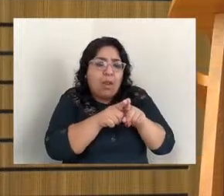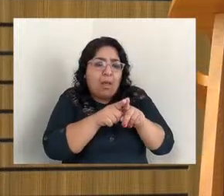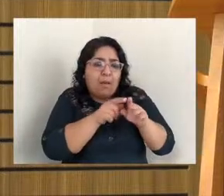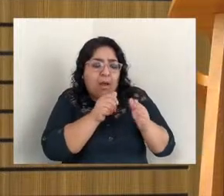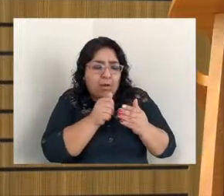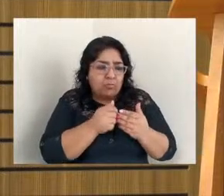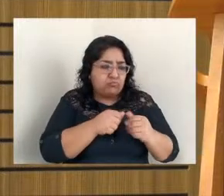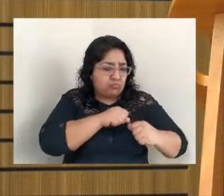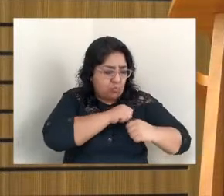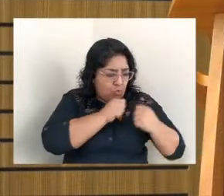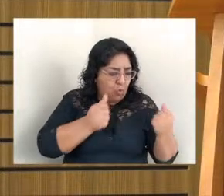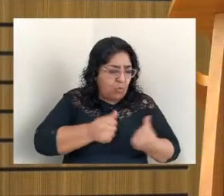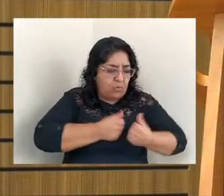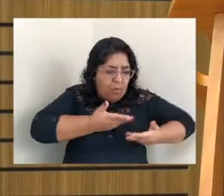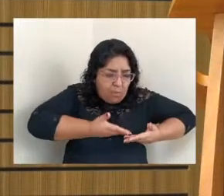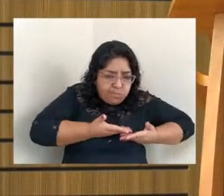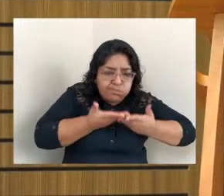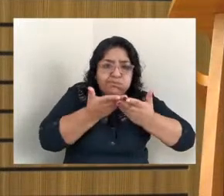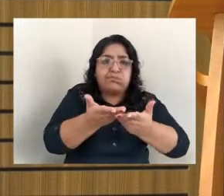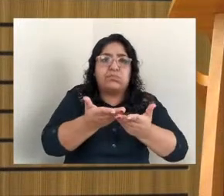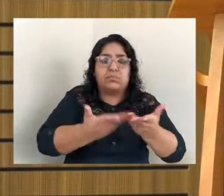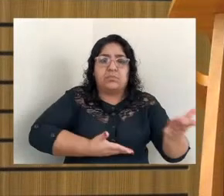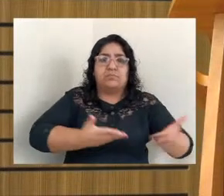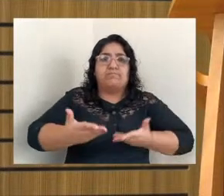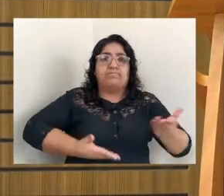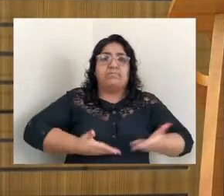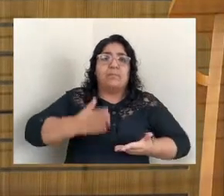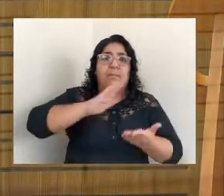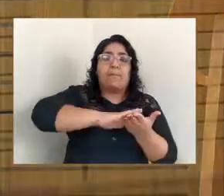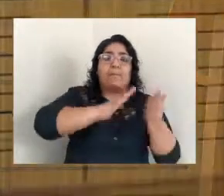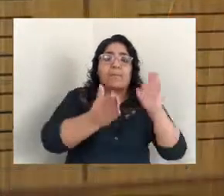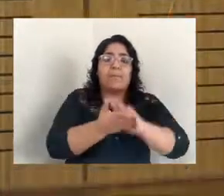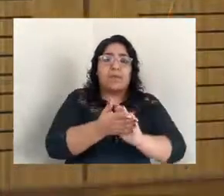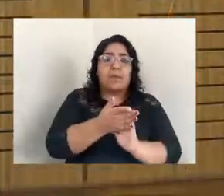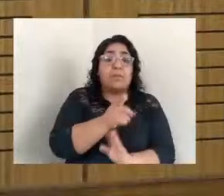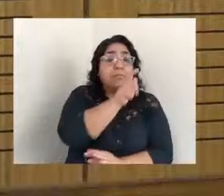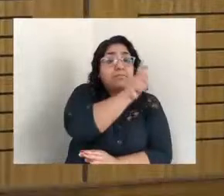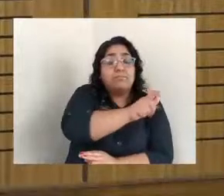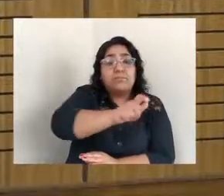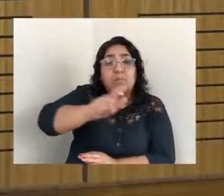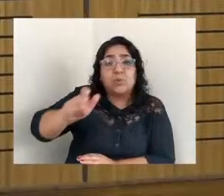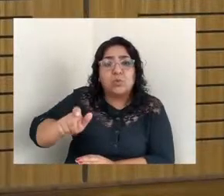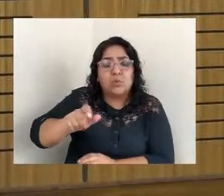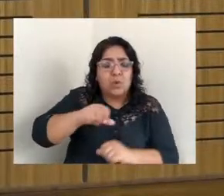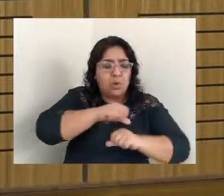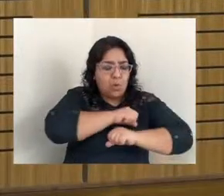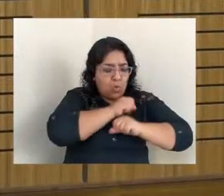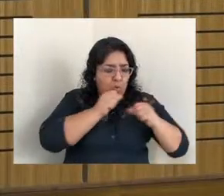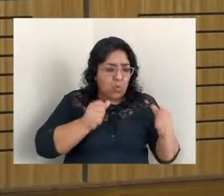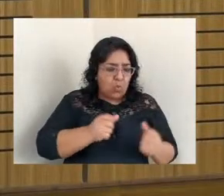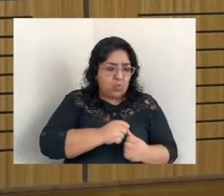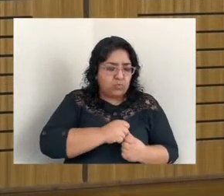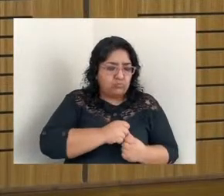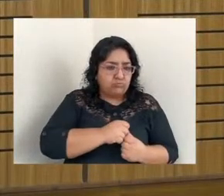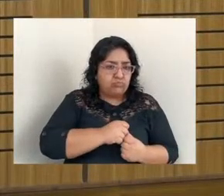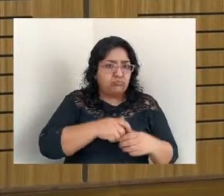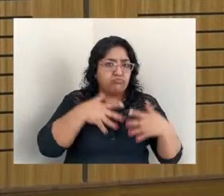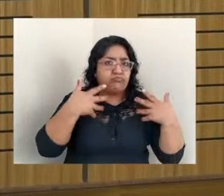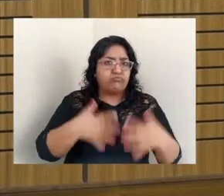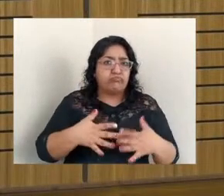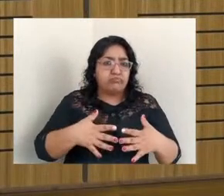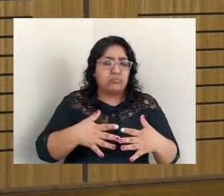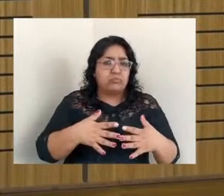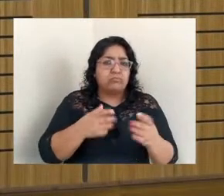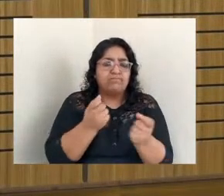que se entregue al servicio de la paz entre los hombres, un corazón lleno de compasión